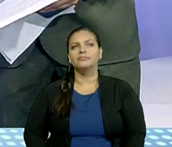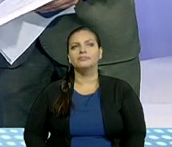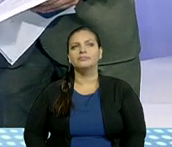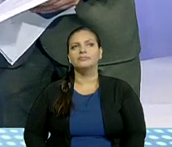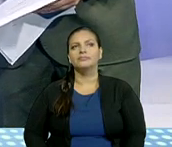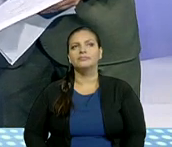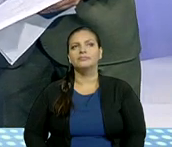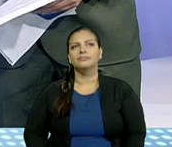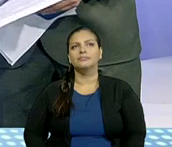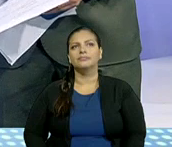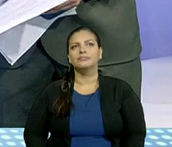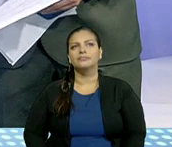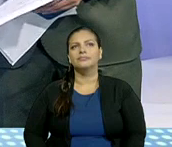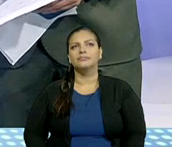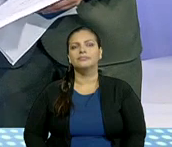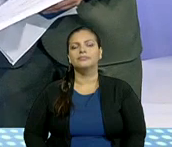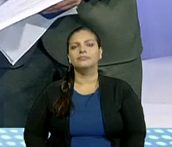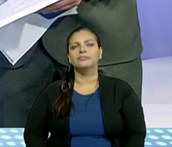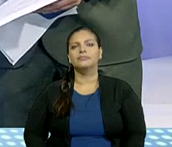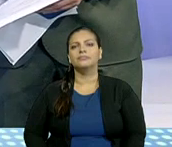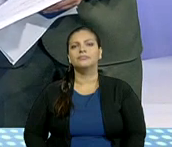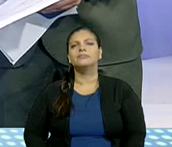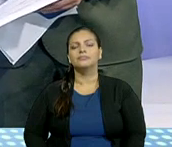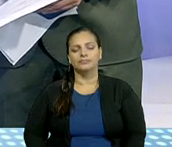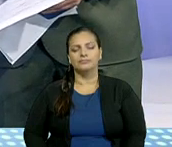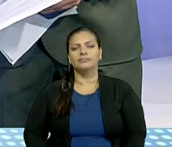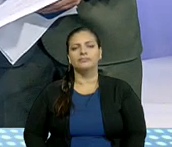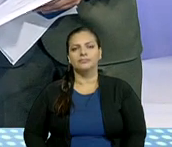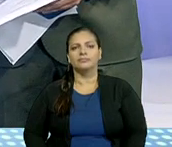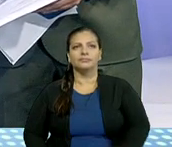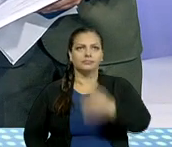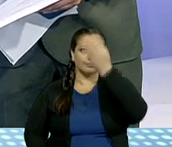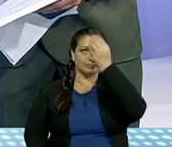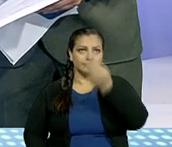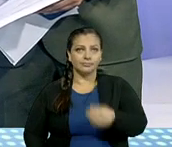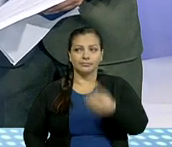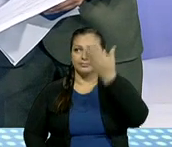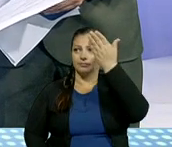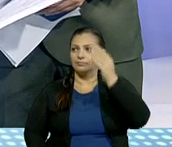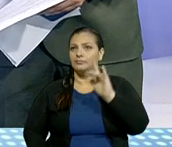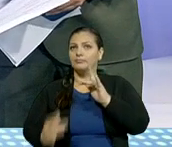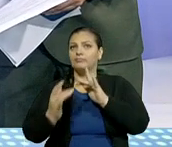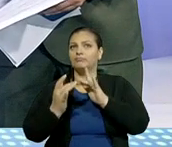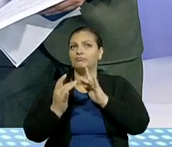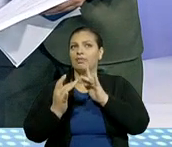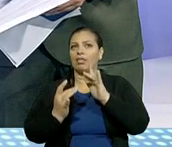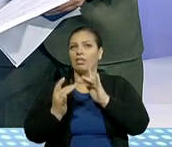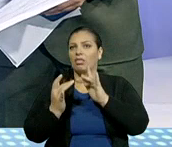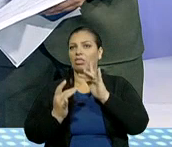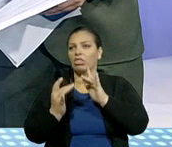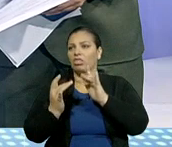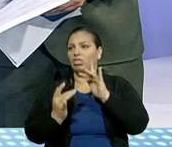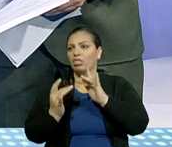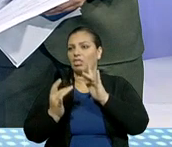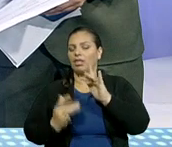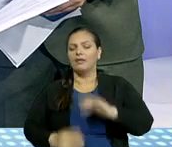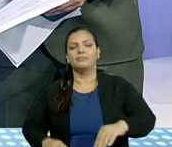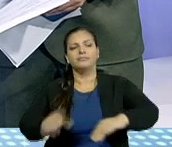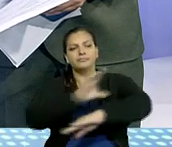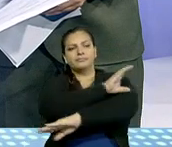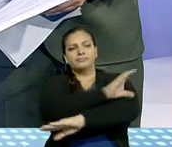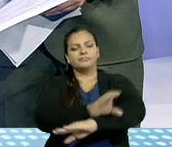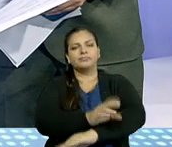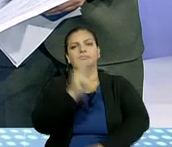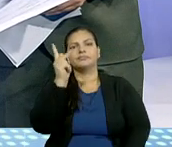Muy bien. Muy buenos días, Luis y amigos. Muy bien. El kilómetro 20 de la vía a la costa, recinto